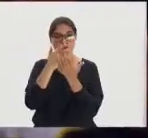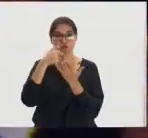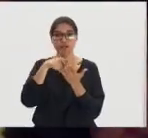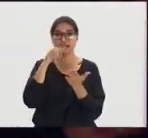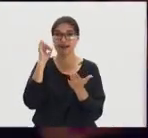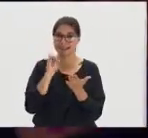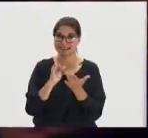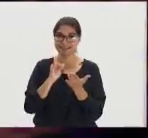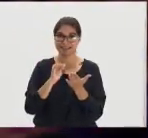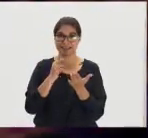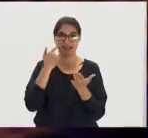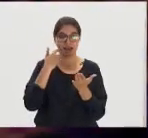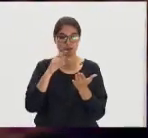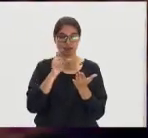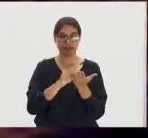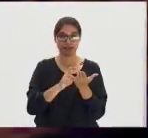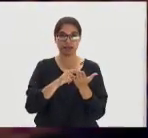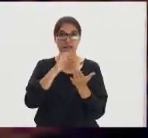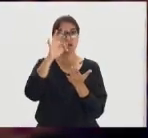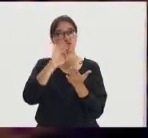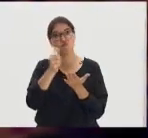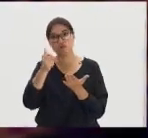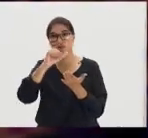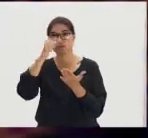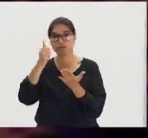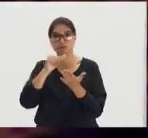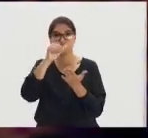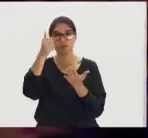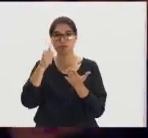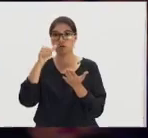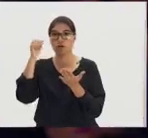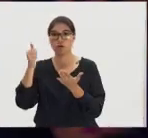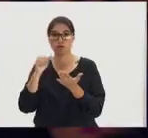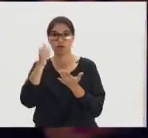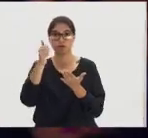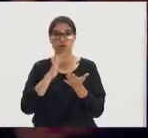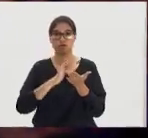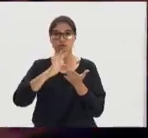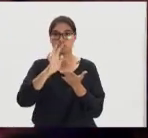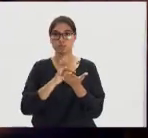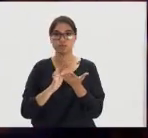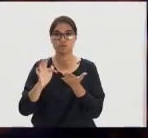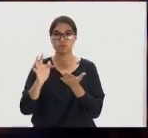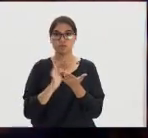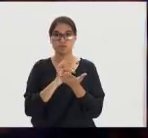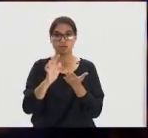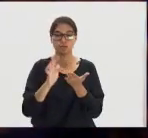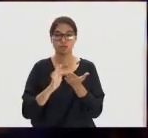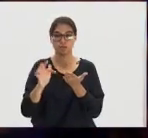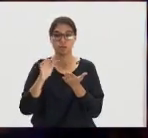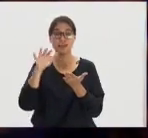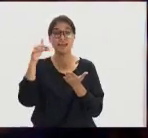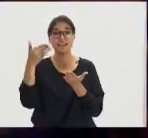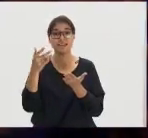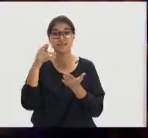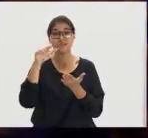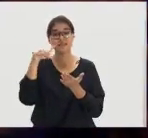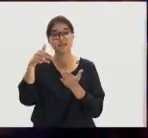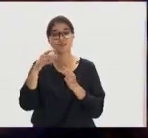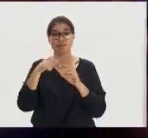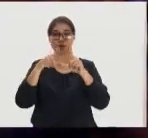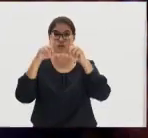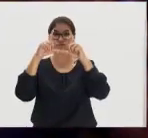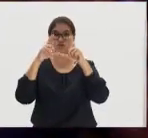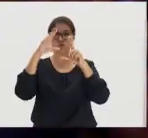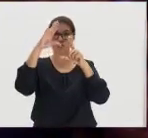su teléfono está abierta. Y esa ventana que está abierta está consumiendo energía. Digamos, usted está conectado a